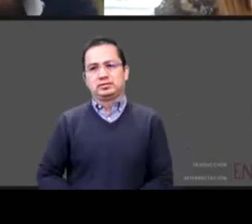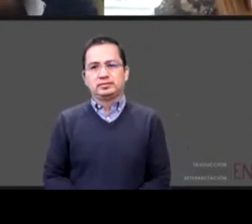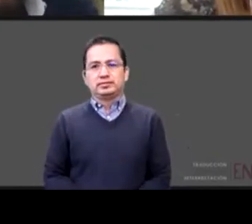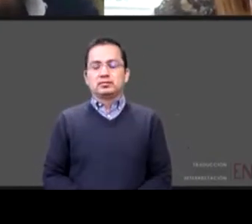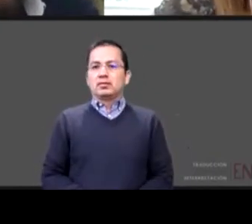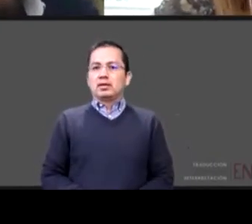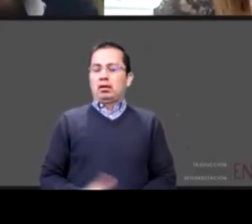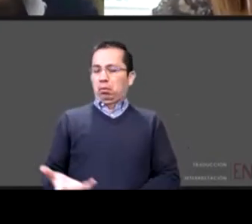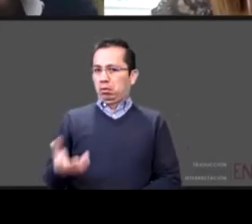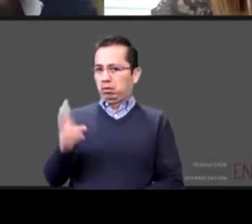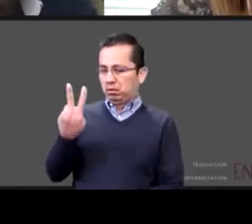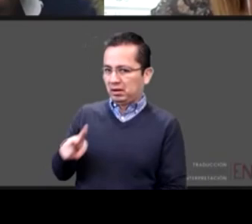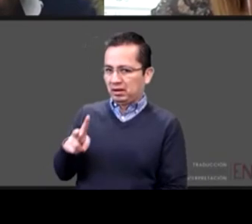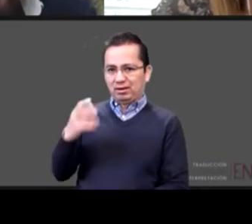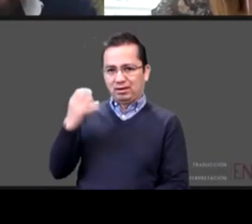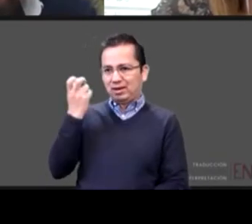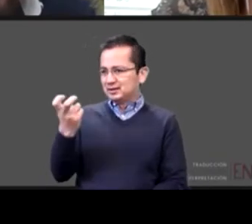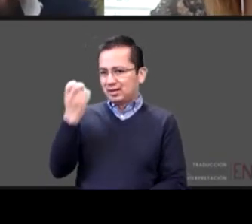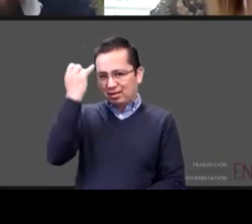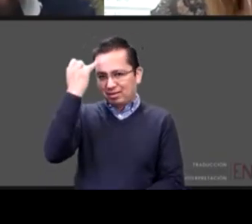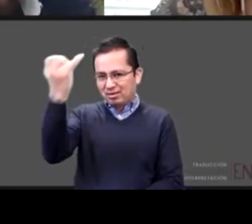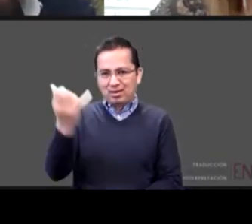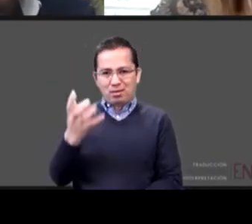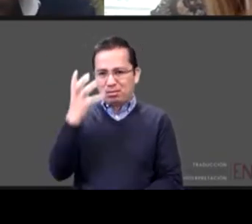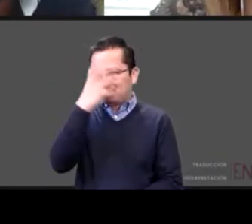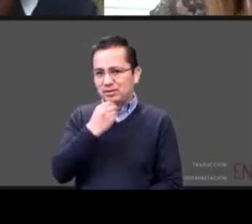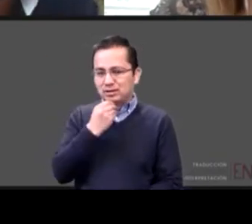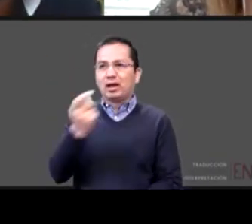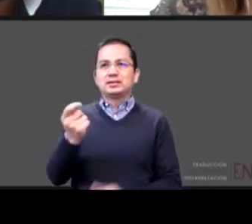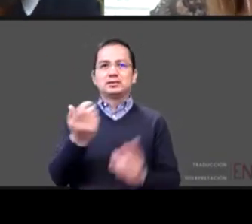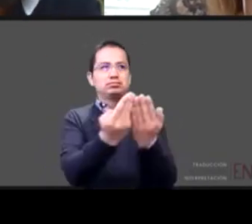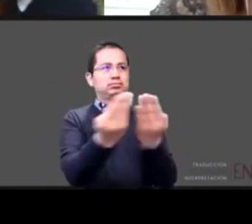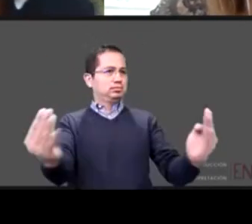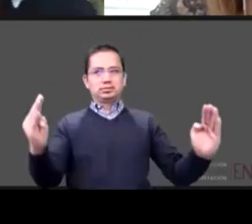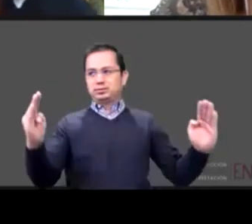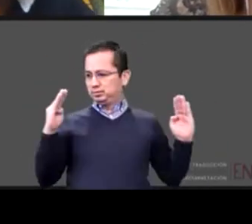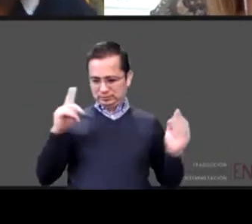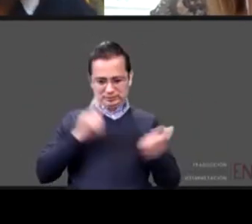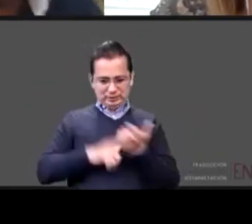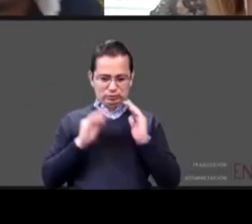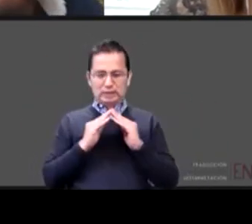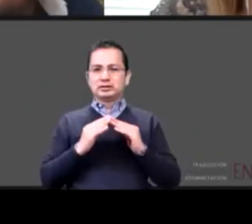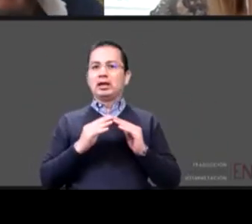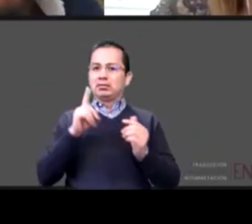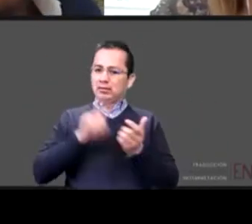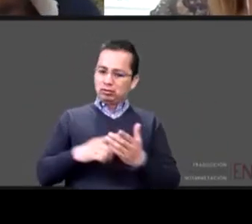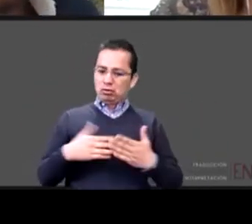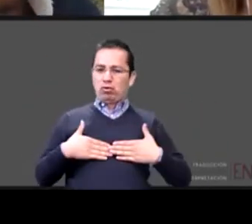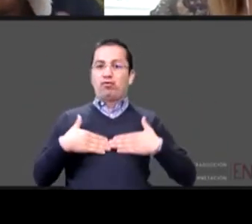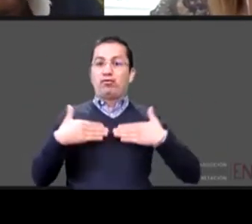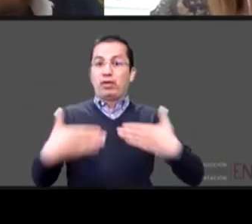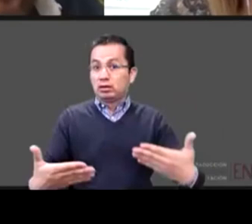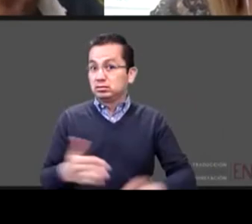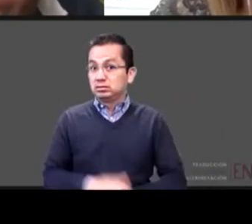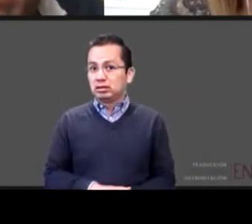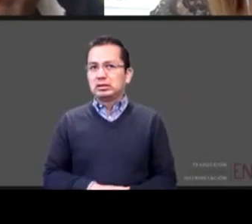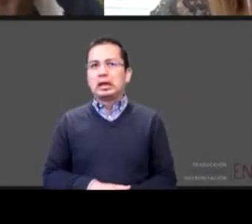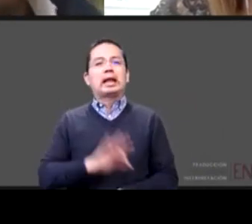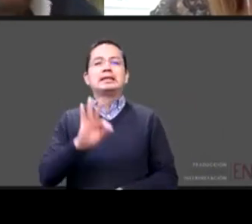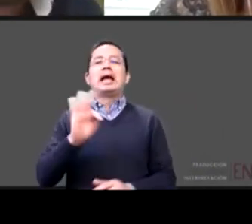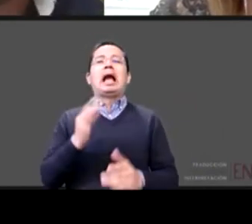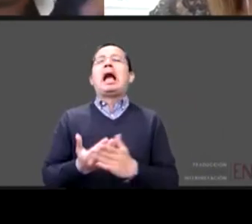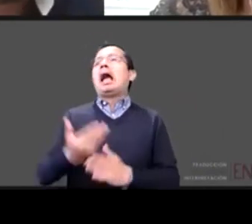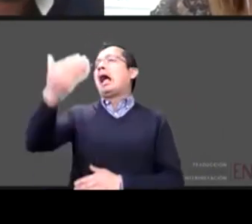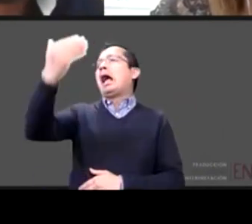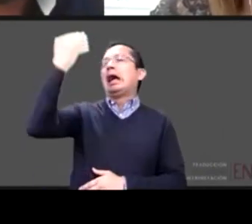buen concepto este de las paredes de confianza, ¿verdad? Si nos hubieran dicho, vas a pasar 4 meses en 4 paredes de